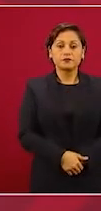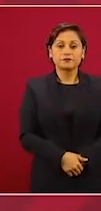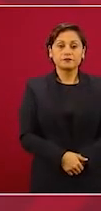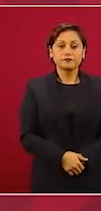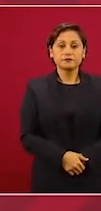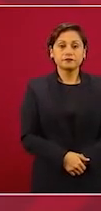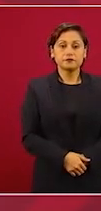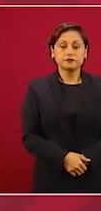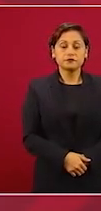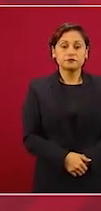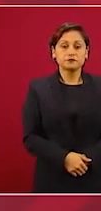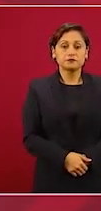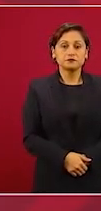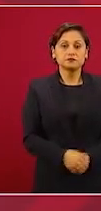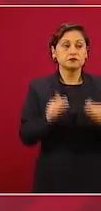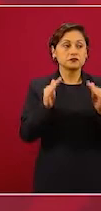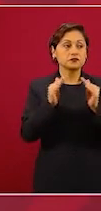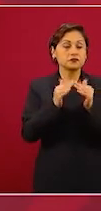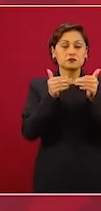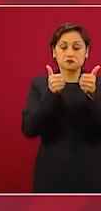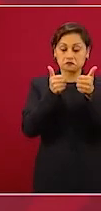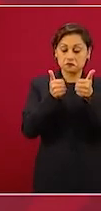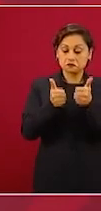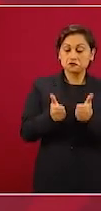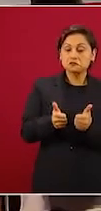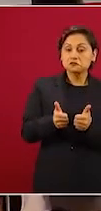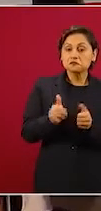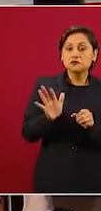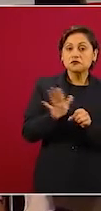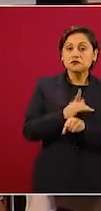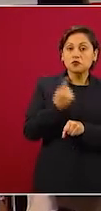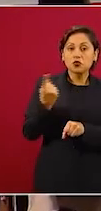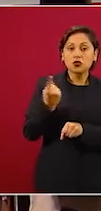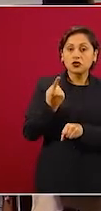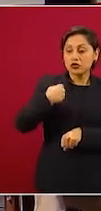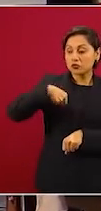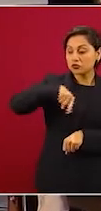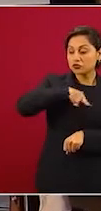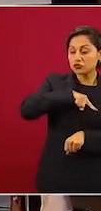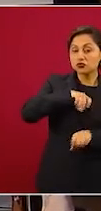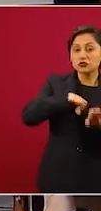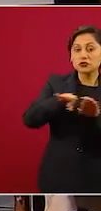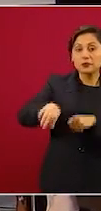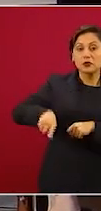recluidos porque cada 15 días cobramos